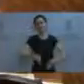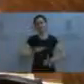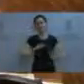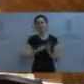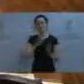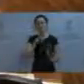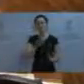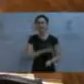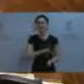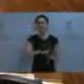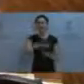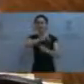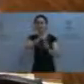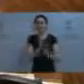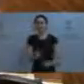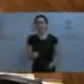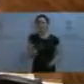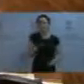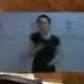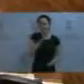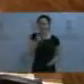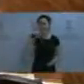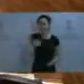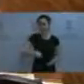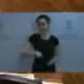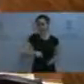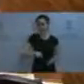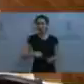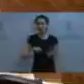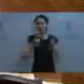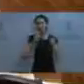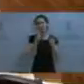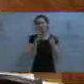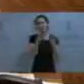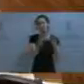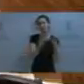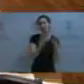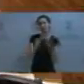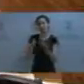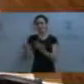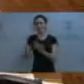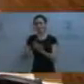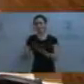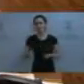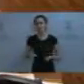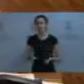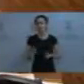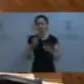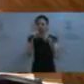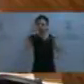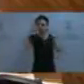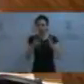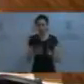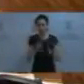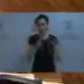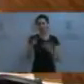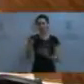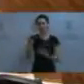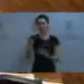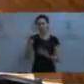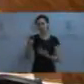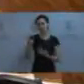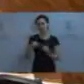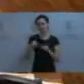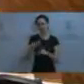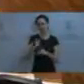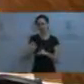2015, de un presupuesto similar, solo se gastan 7 de cada 10 euros presupuestados. La ejecución real apenas supera el 72. Y aparte